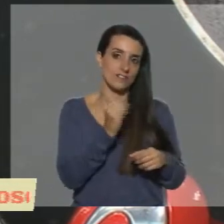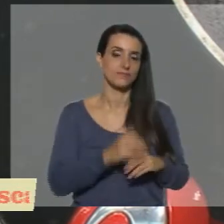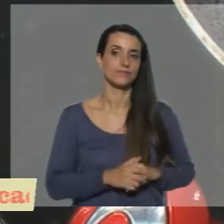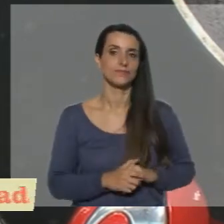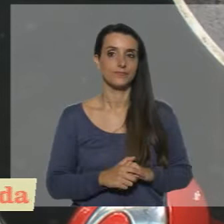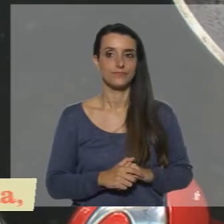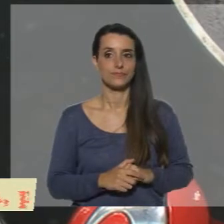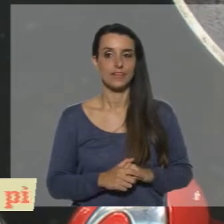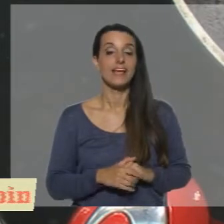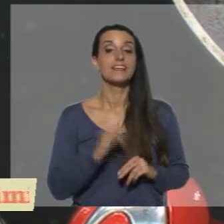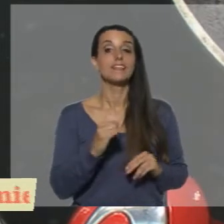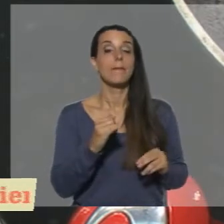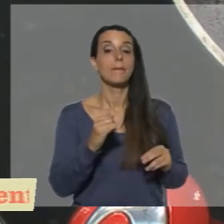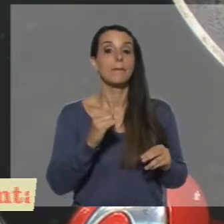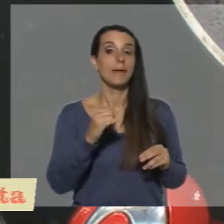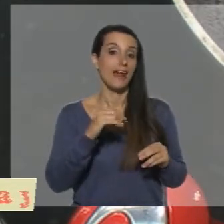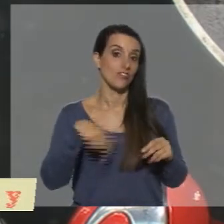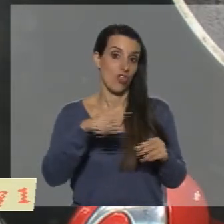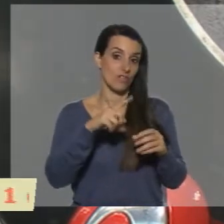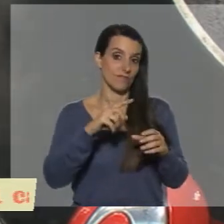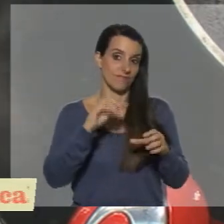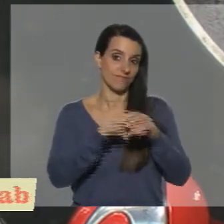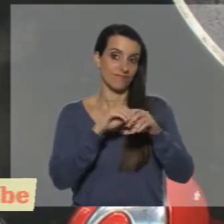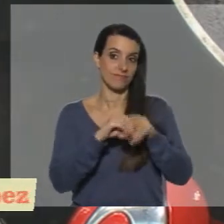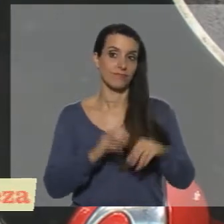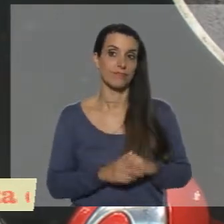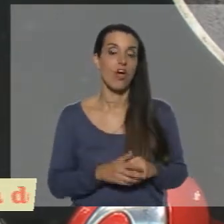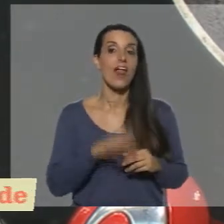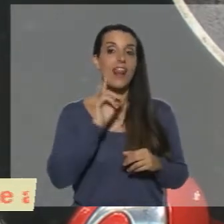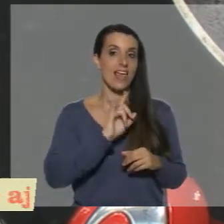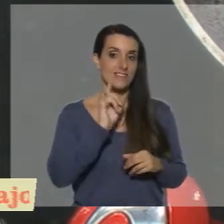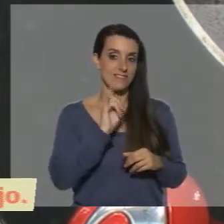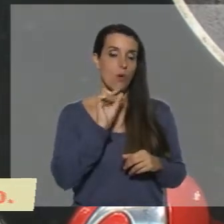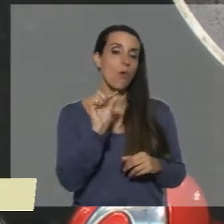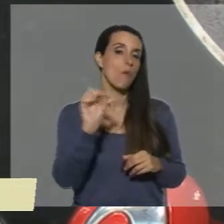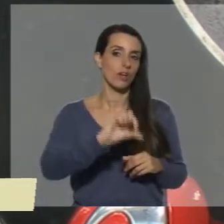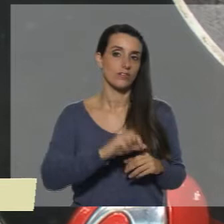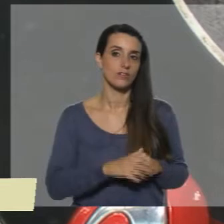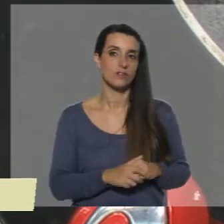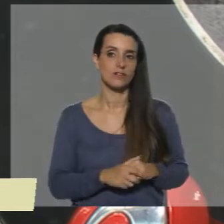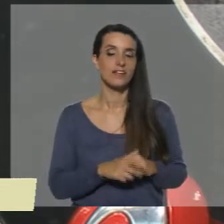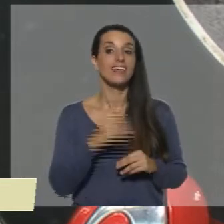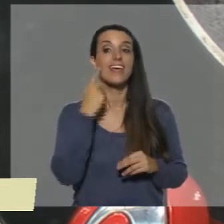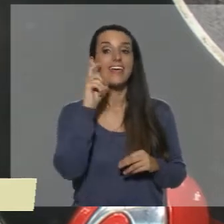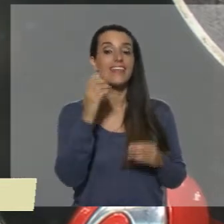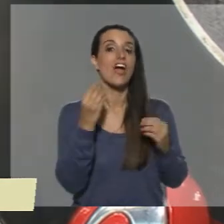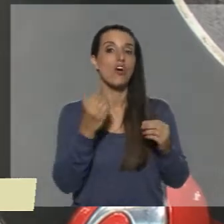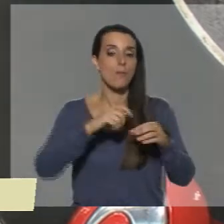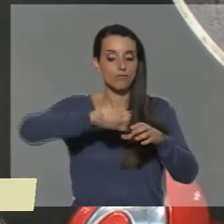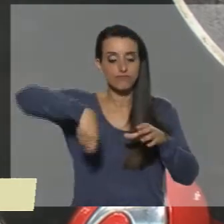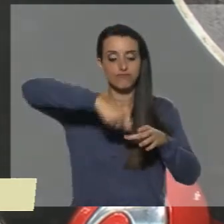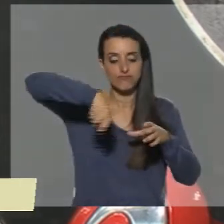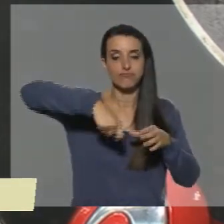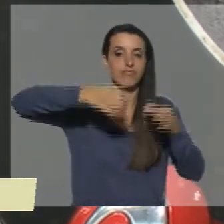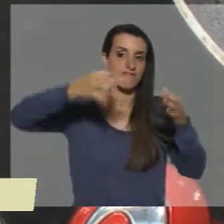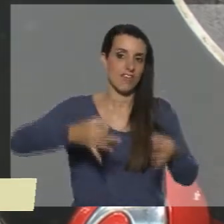para rellenar el pan de carne. Ahí le agregamos la leche. Ahí le agregamos un poquito de leche. Esto así yo no. La idea de esto es integrar bien, más que bien.